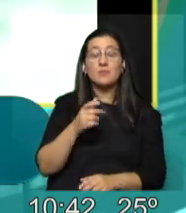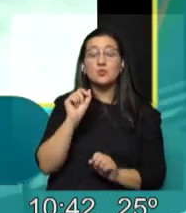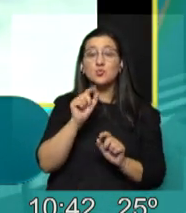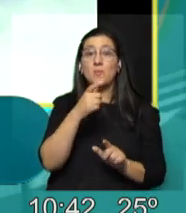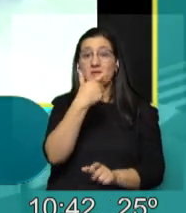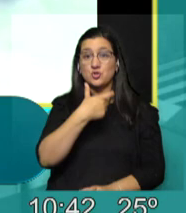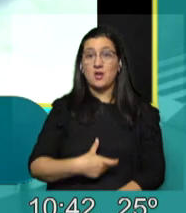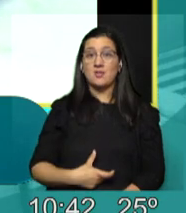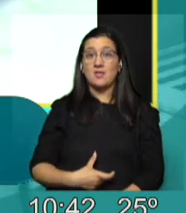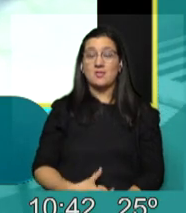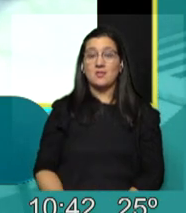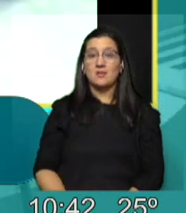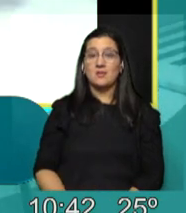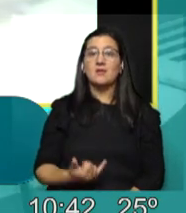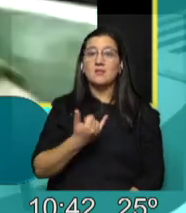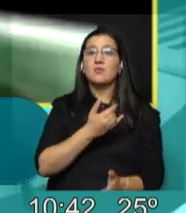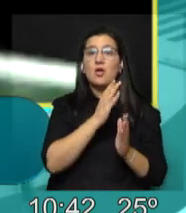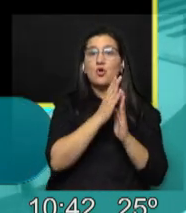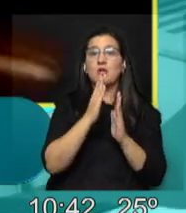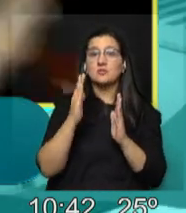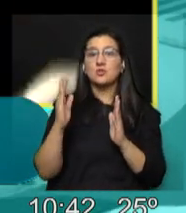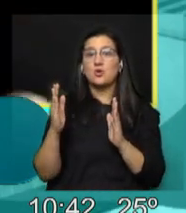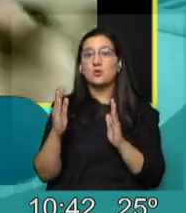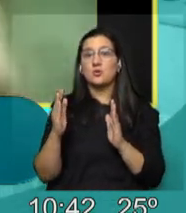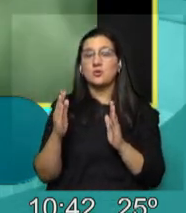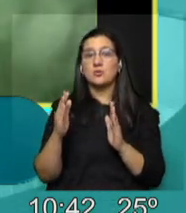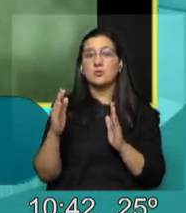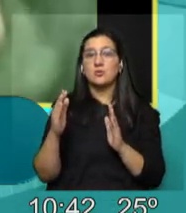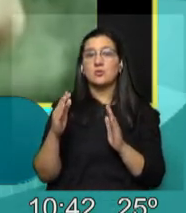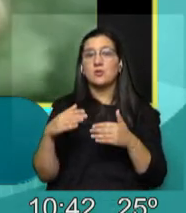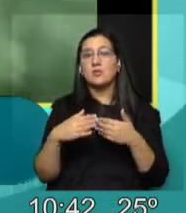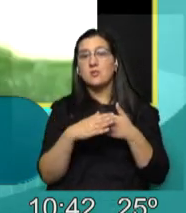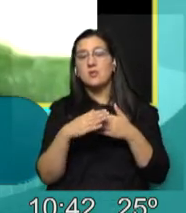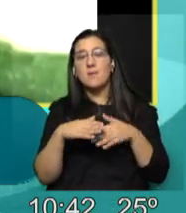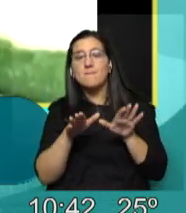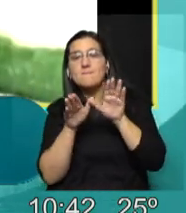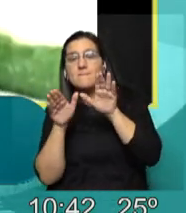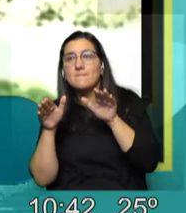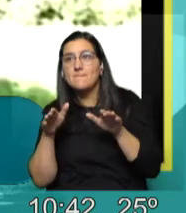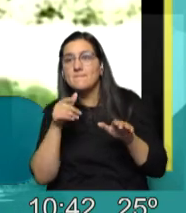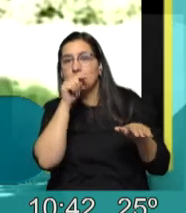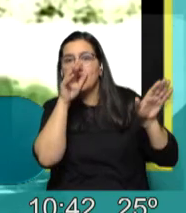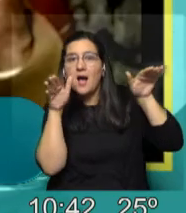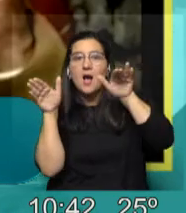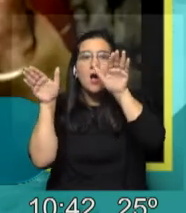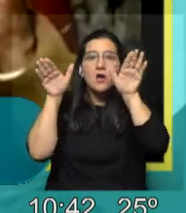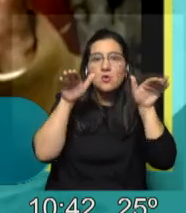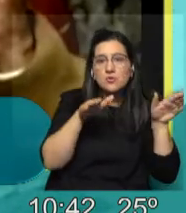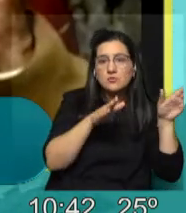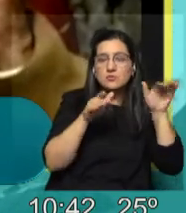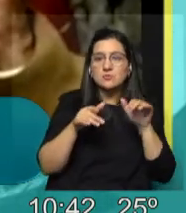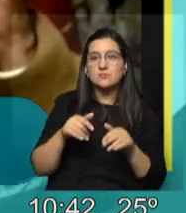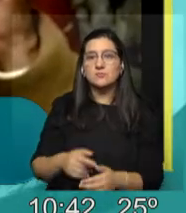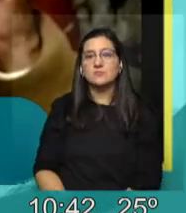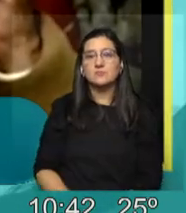Menem, y tenía una colección de pájaros tropicales, y él hablaba. Bueno, ya tienen